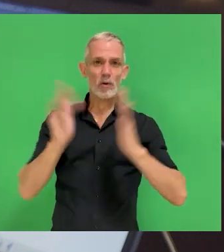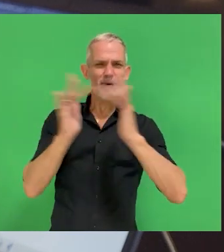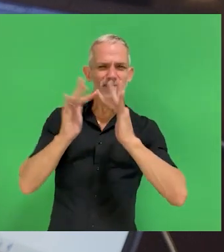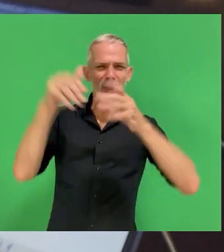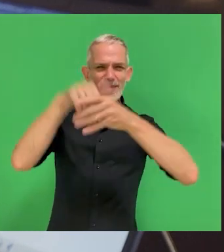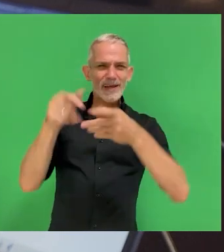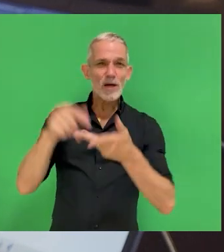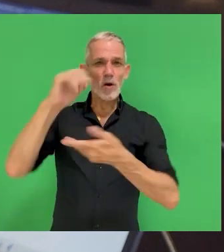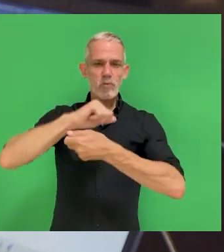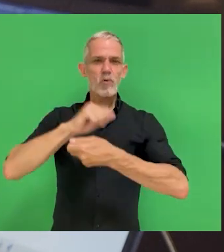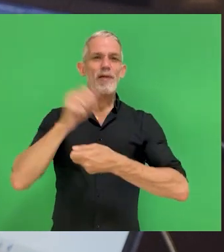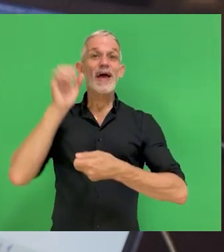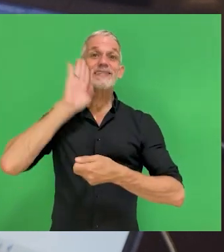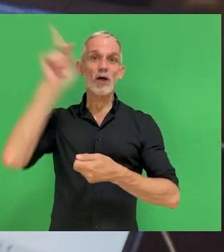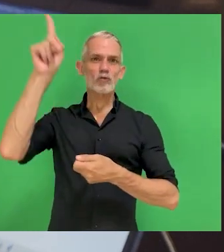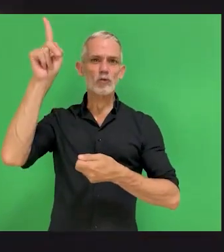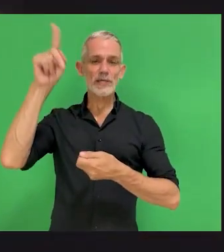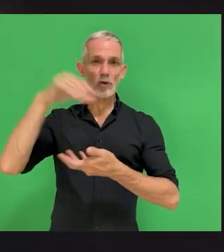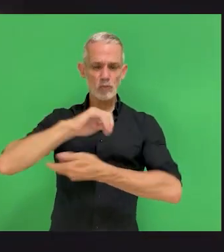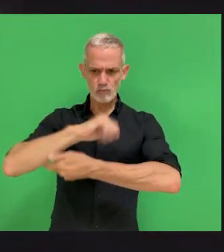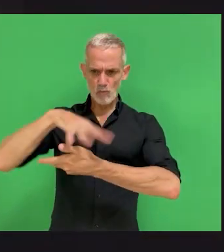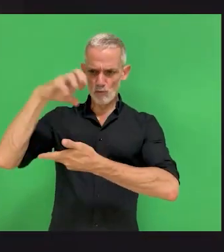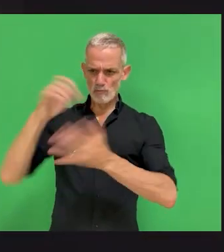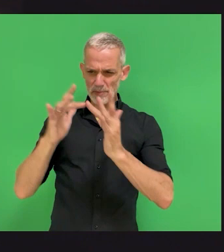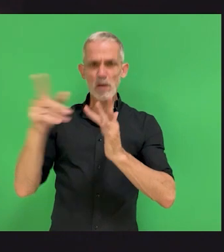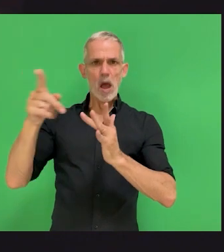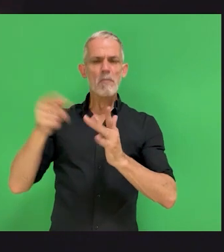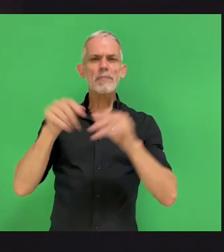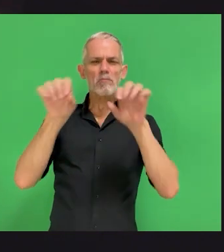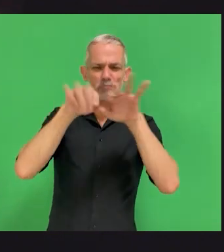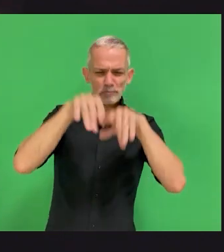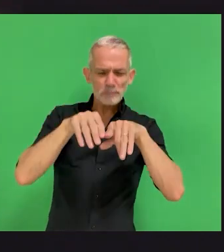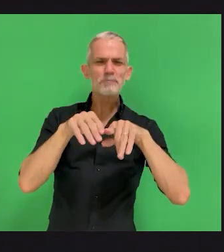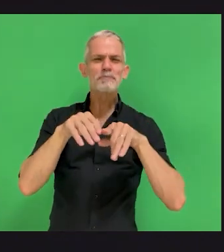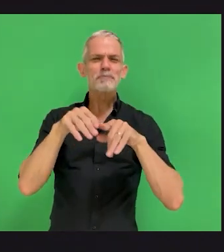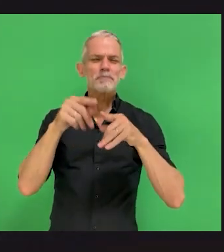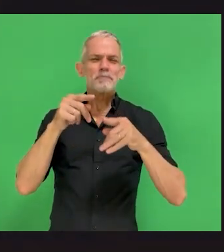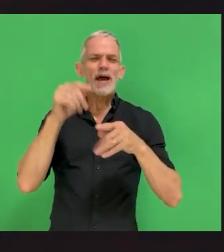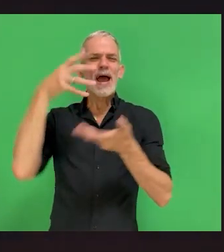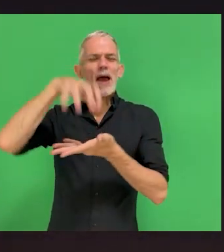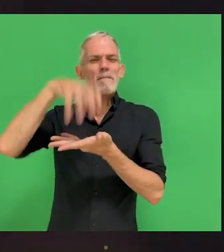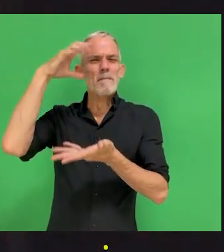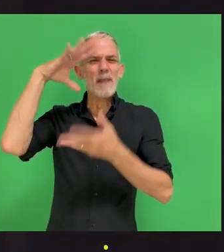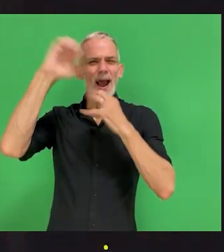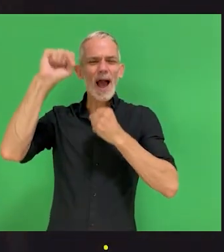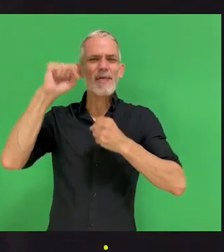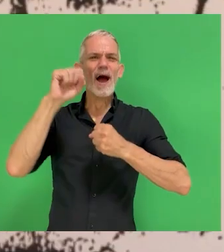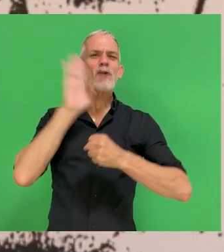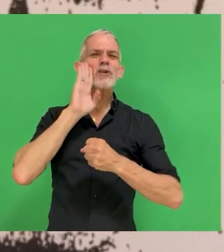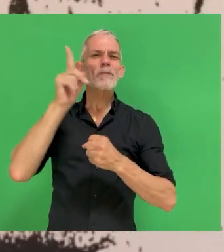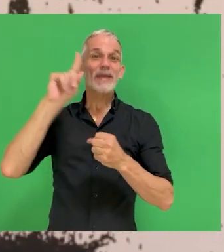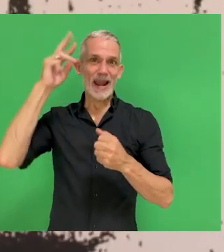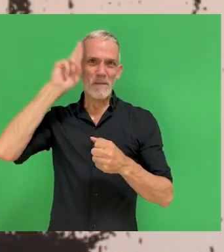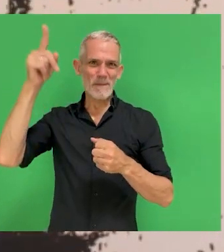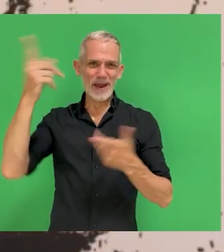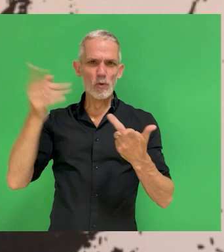del Departamento de Estado de Estados Unidos, un cable en la Embajada Norteamericana en Lima. Otros documentos importantes los